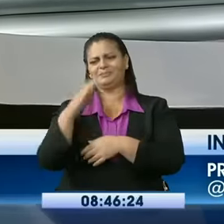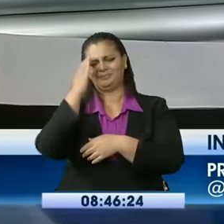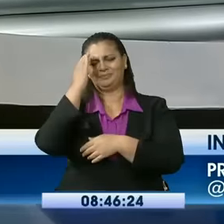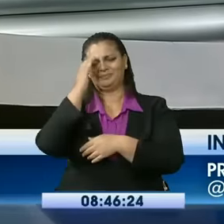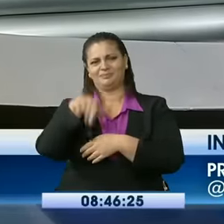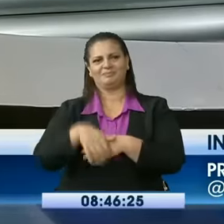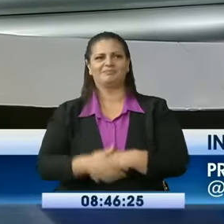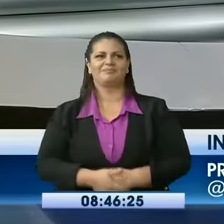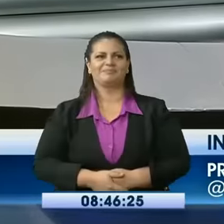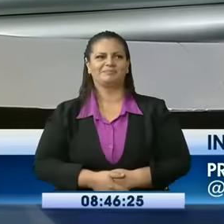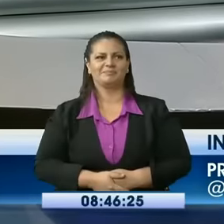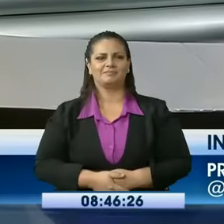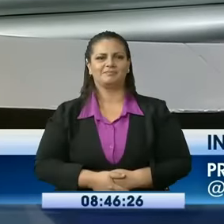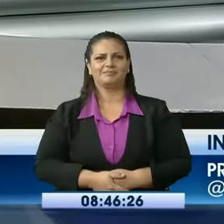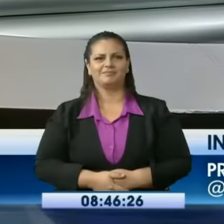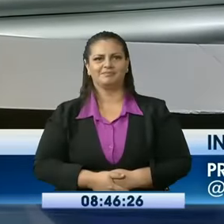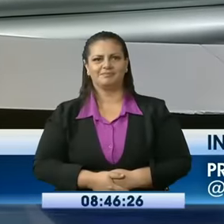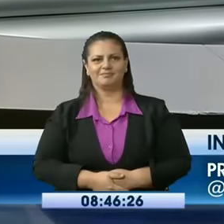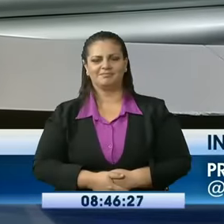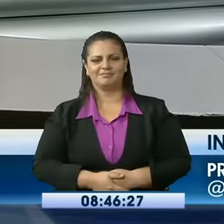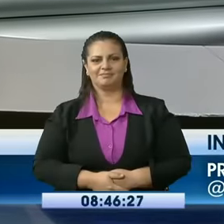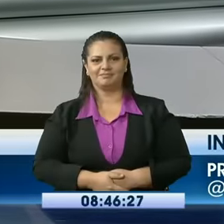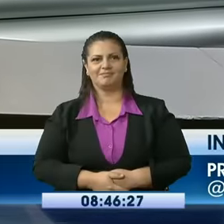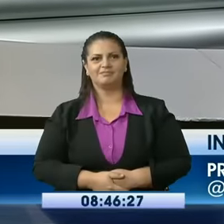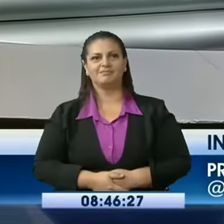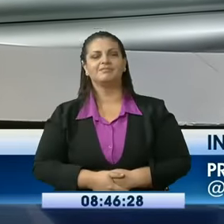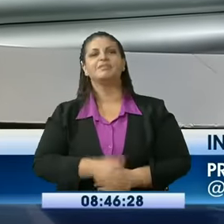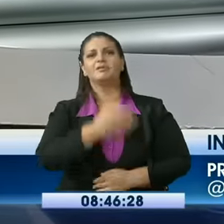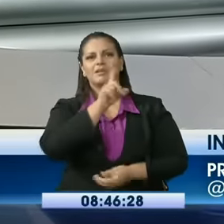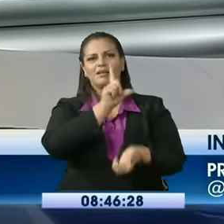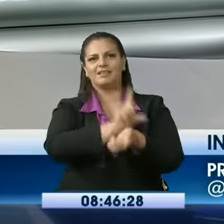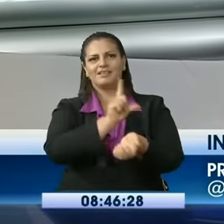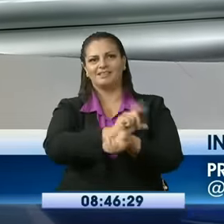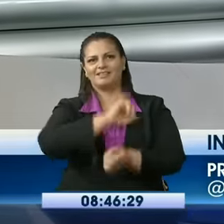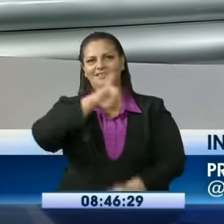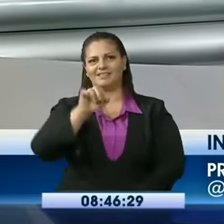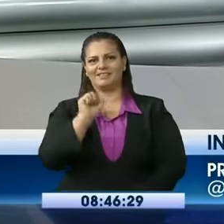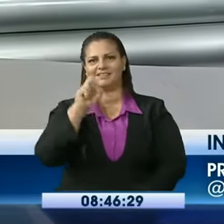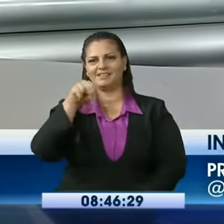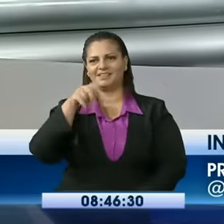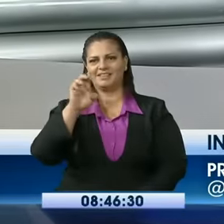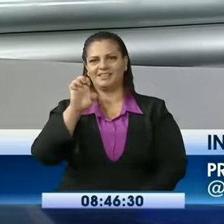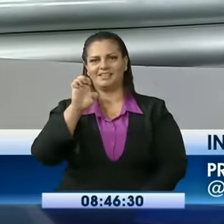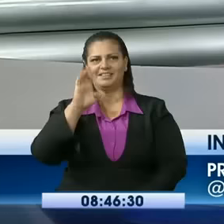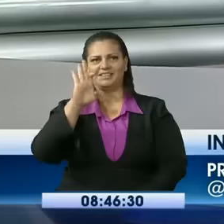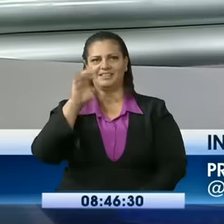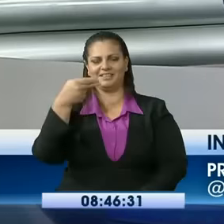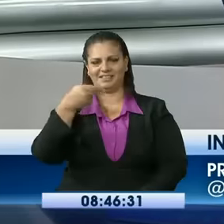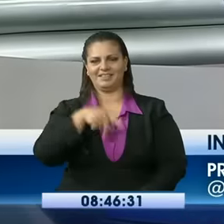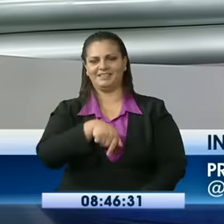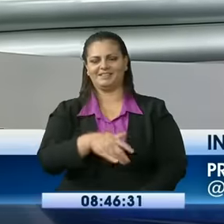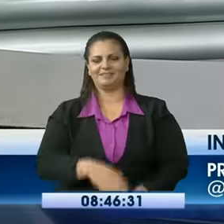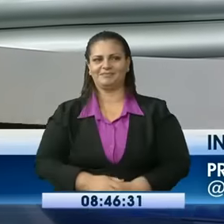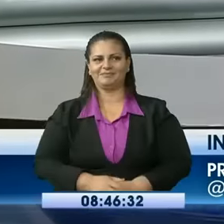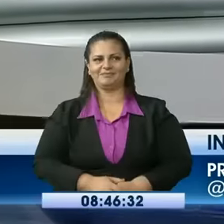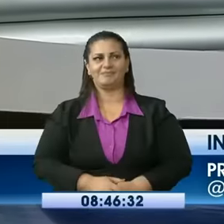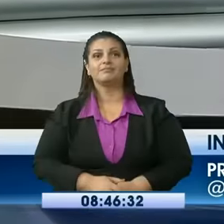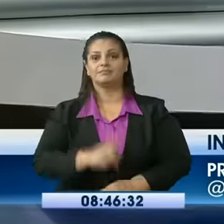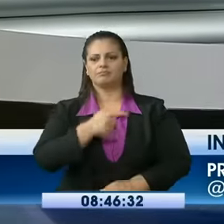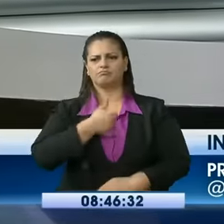primera. Ah, ya, la productora general, la licenciada Janet Flores, también va a estar ahí, sí. Y ella va a ser a la